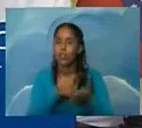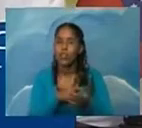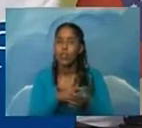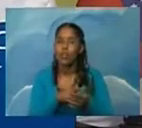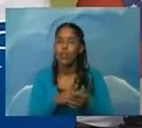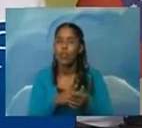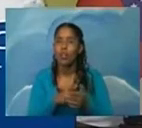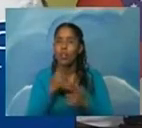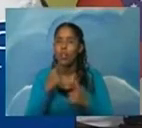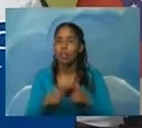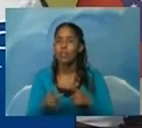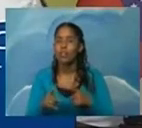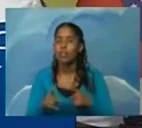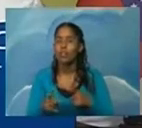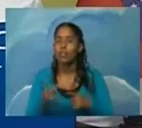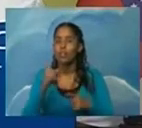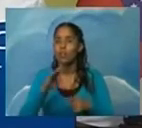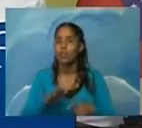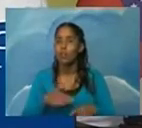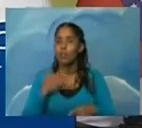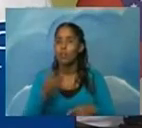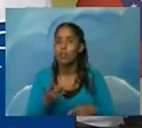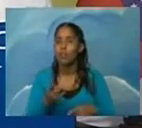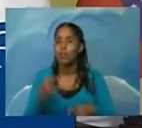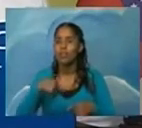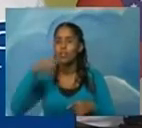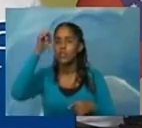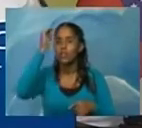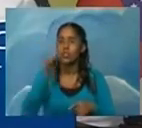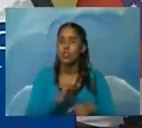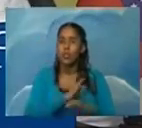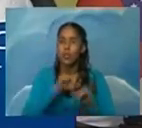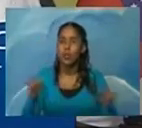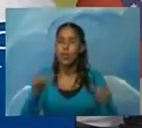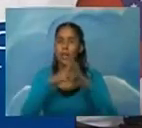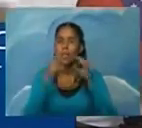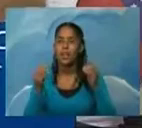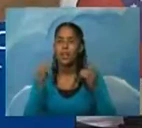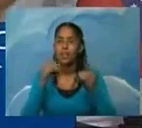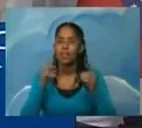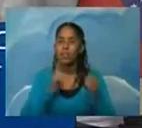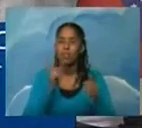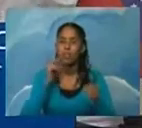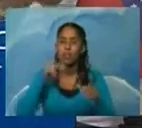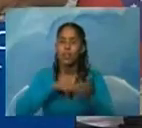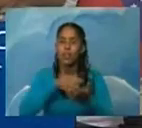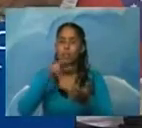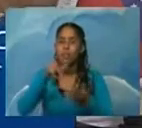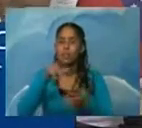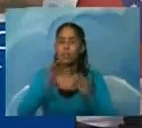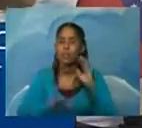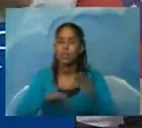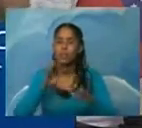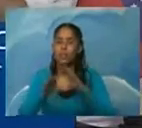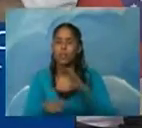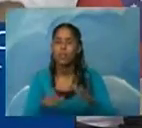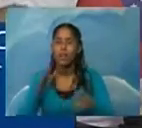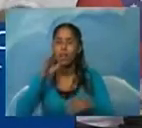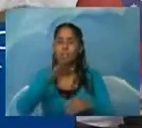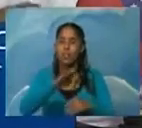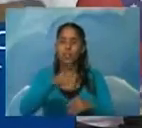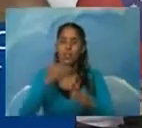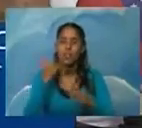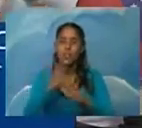ustedes por las imaginan narices. Cómo podía estar José. Yo creo que ya José no caminaba sobre los dos pies de abajo. Andaba